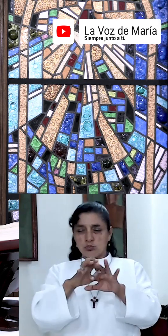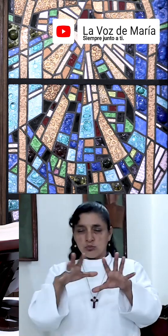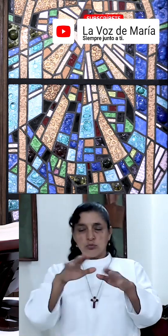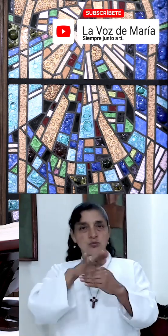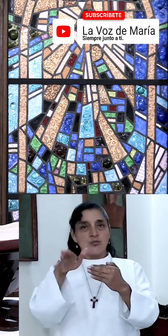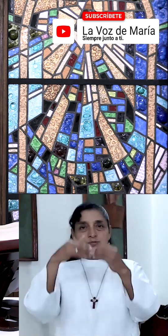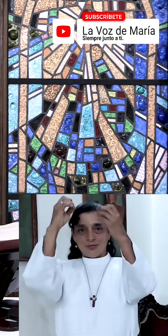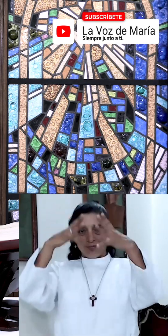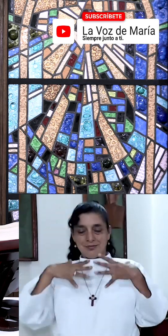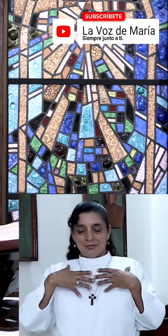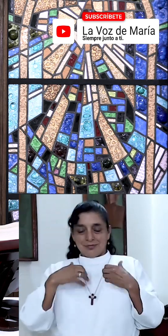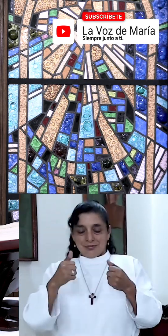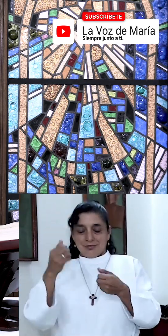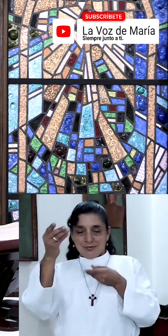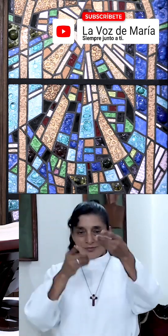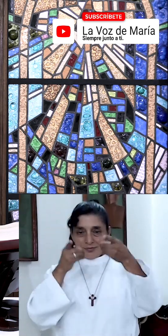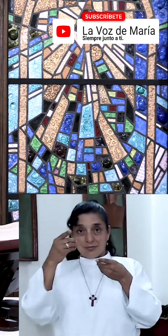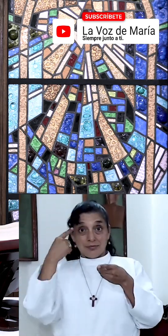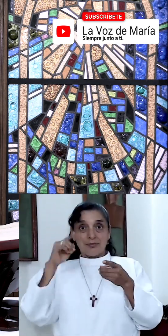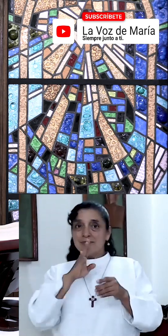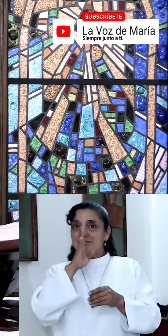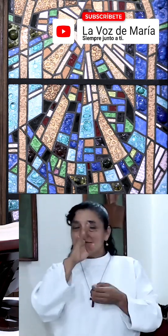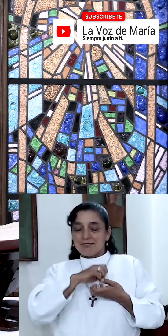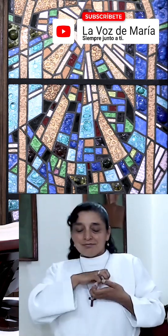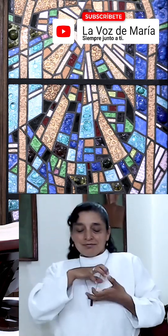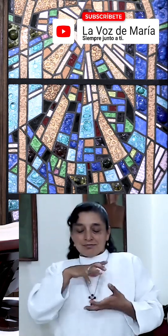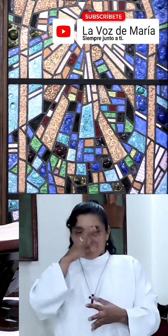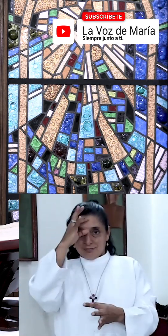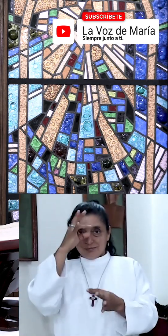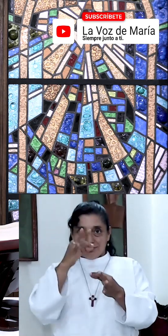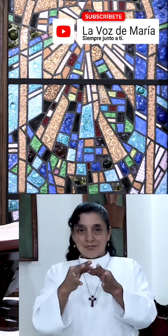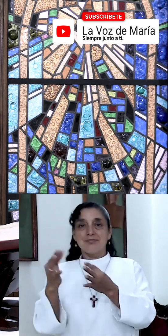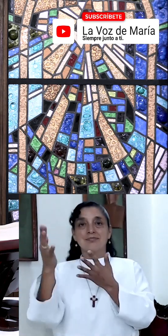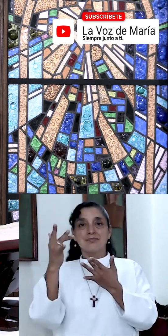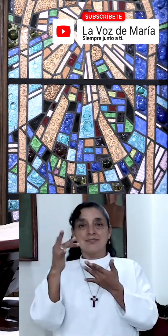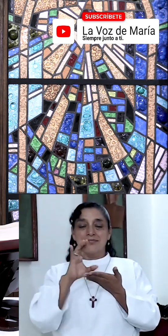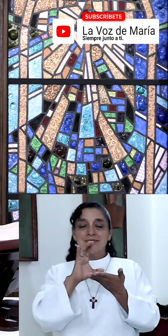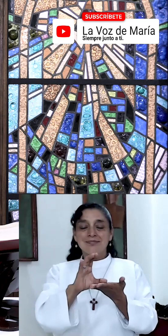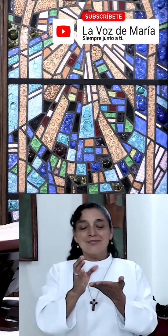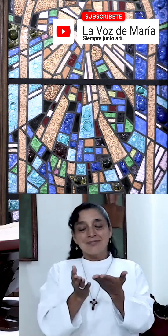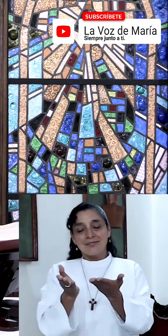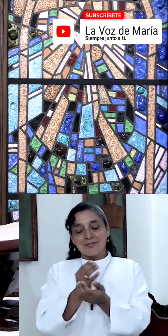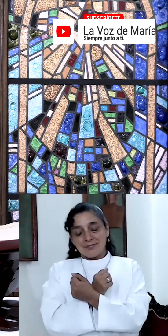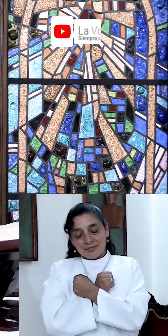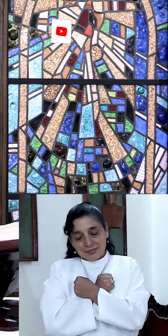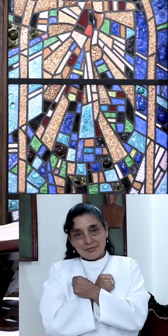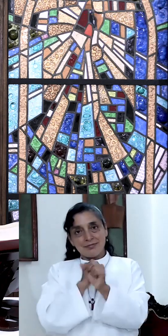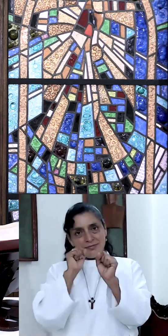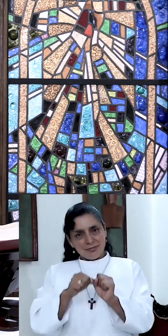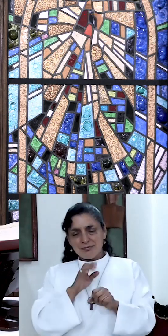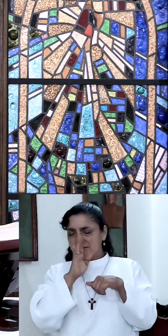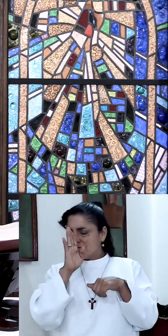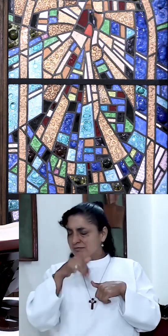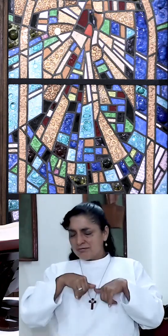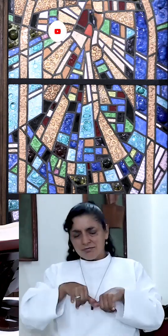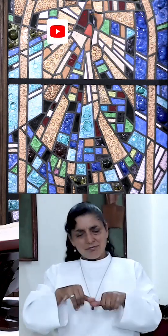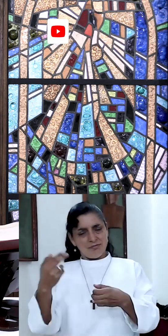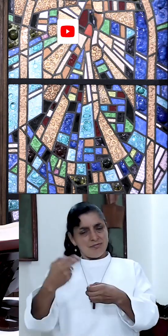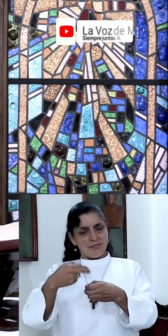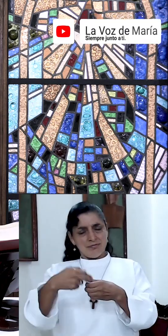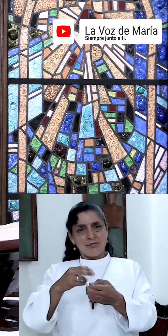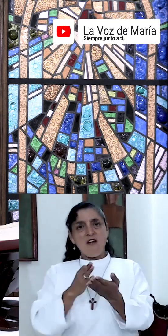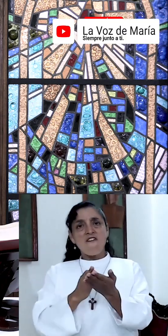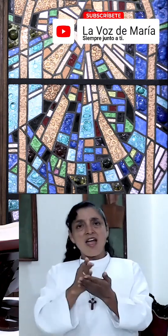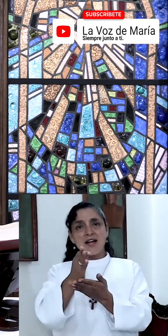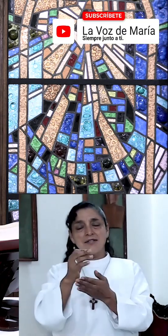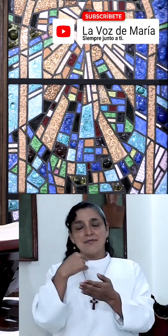gracia, para que, fervorosos en la fe, la esperanza y la caridad, perseveren siempre fieles